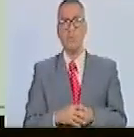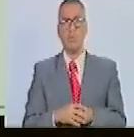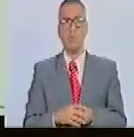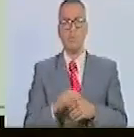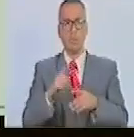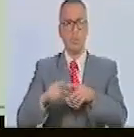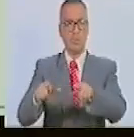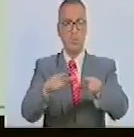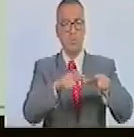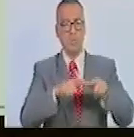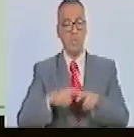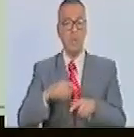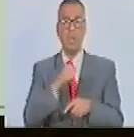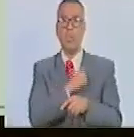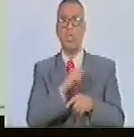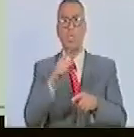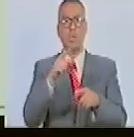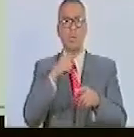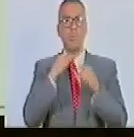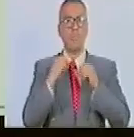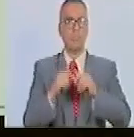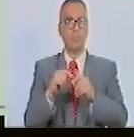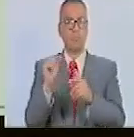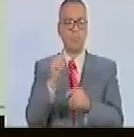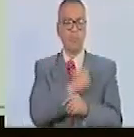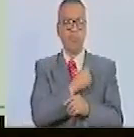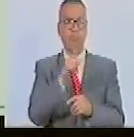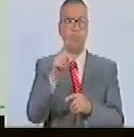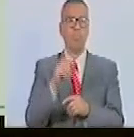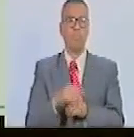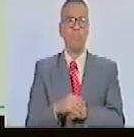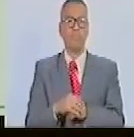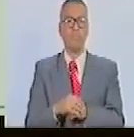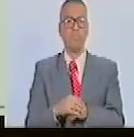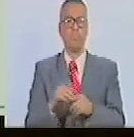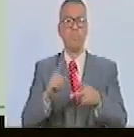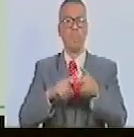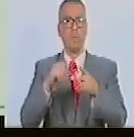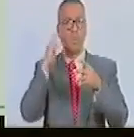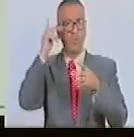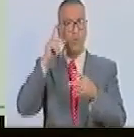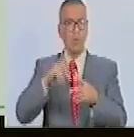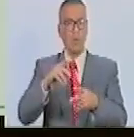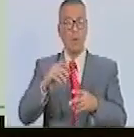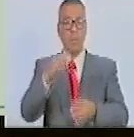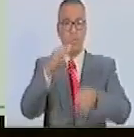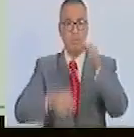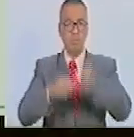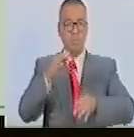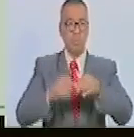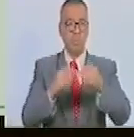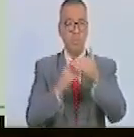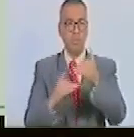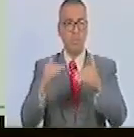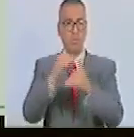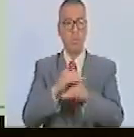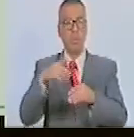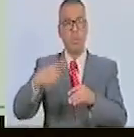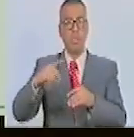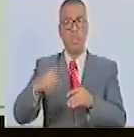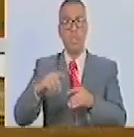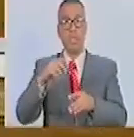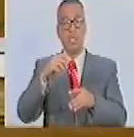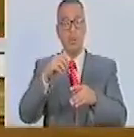del sector religioso, él es un pastor evangélico. Su nivel de instrucción es abogado con un posgrado en Derecho